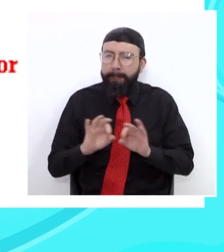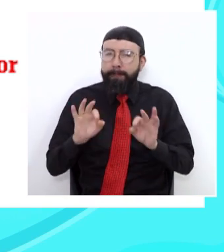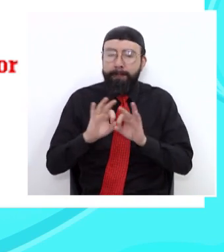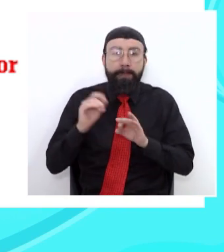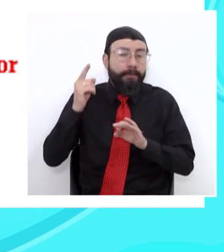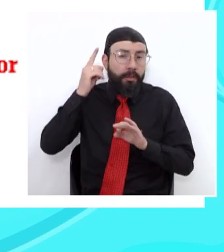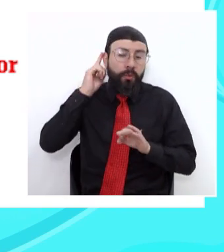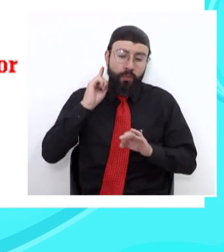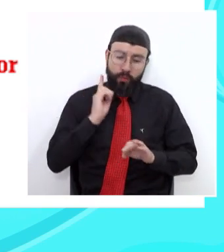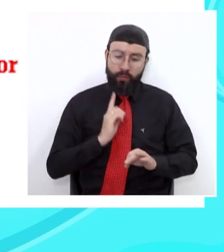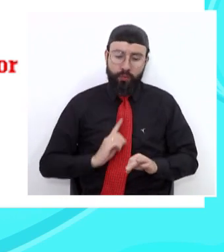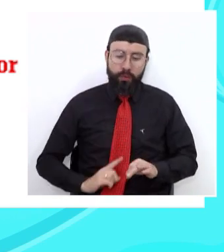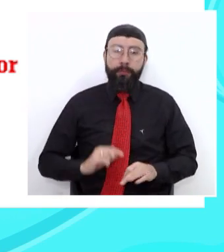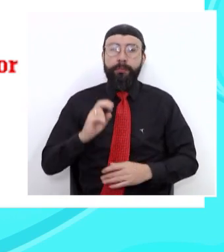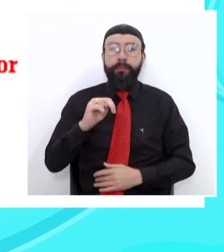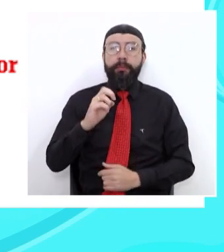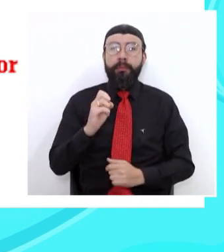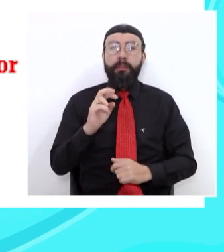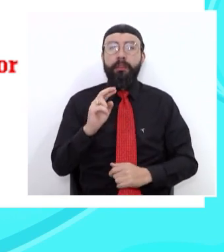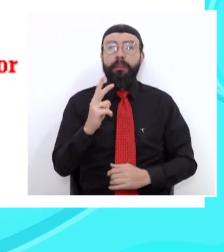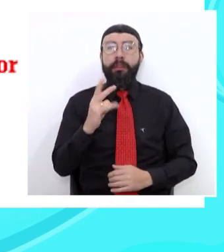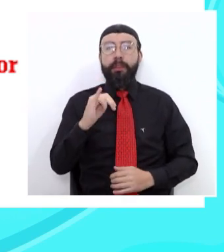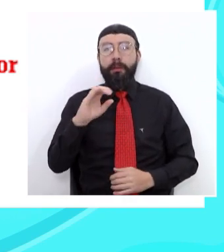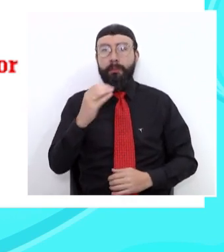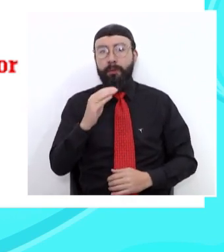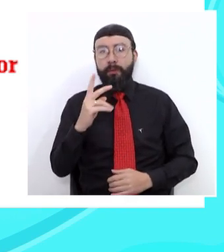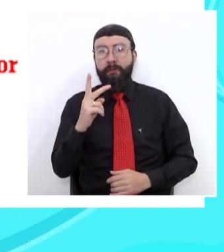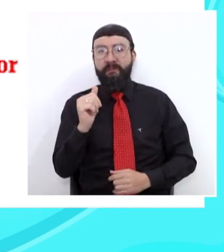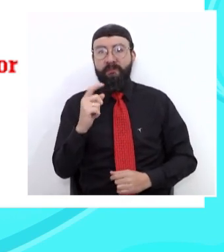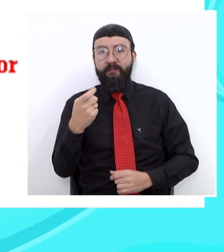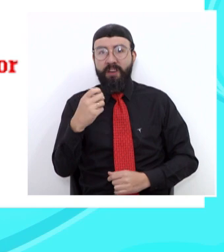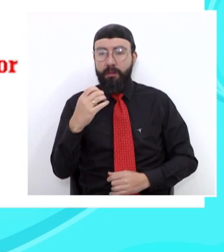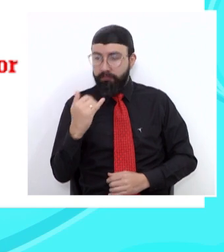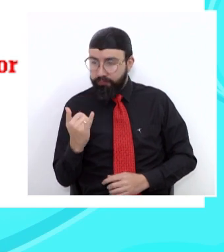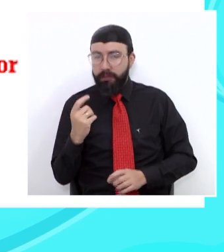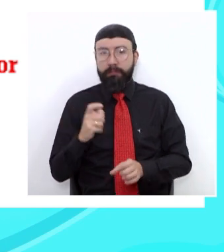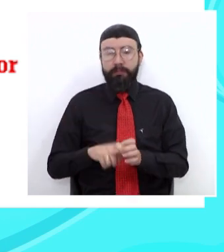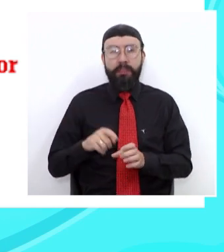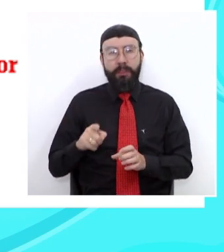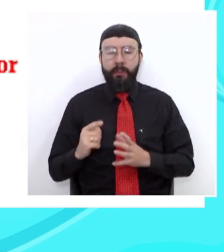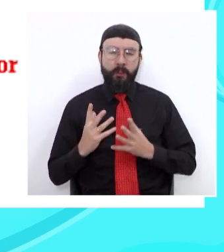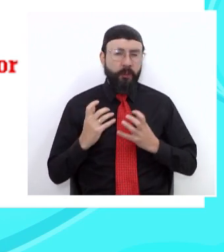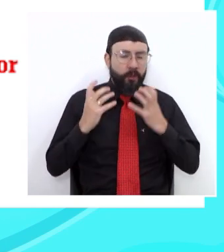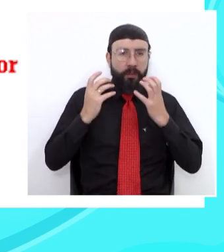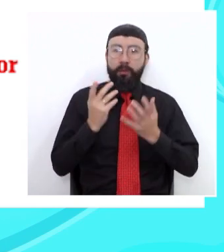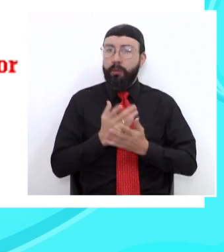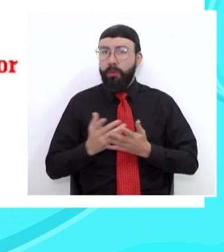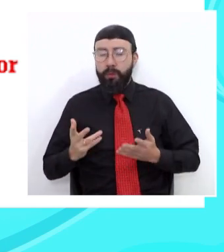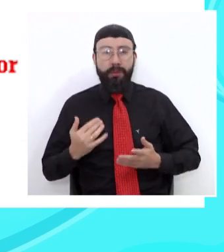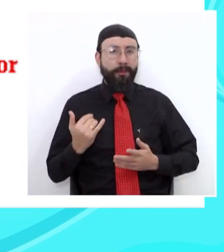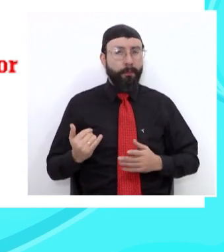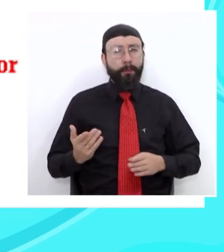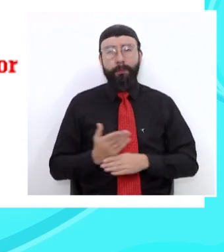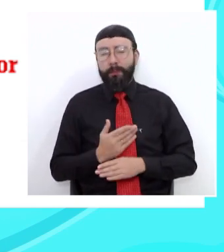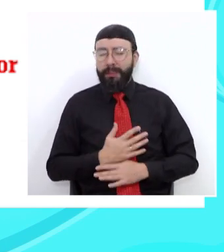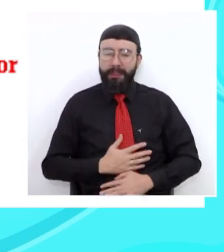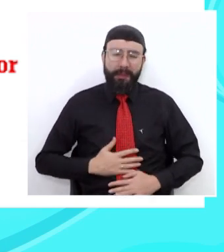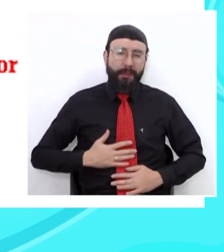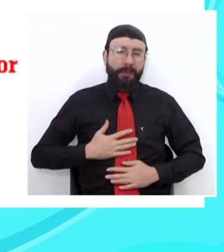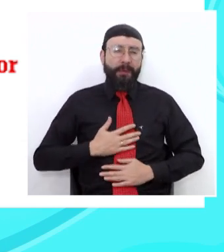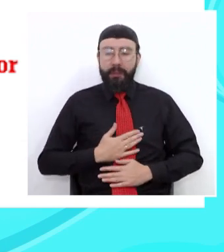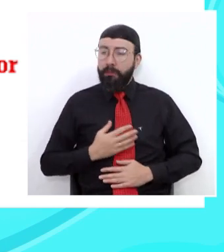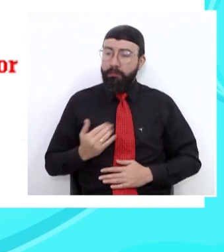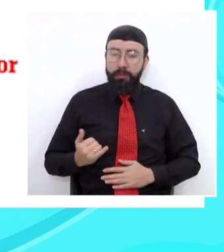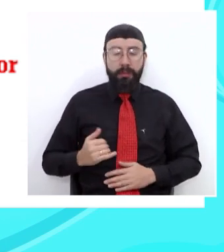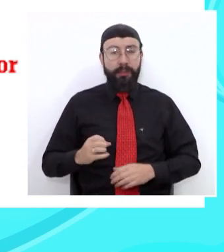vago, porque es el nervio que está directamente relacionado con los niveles de estrés, con las alteraciones gastrointestinales, con los